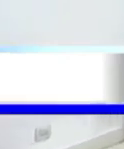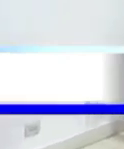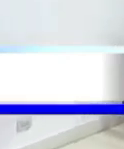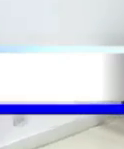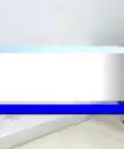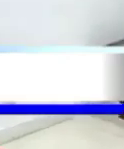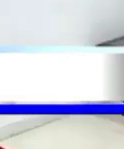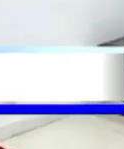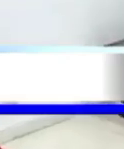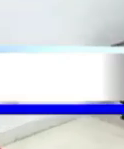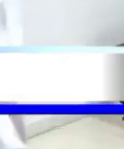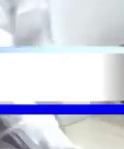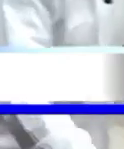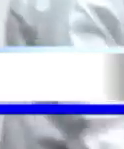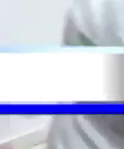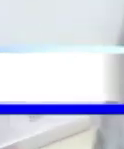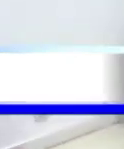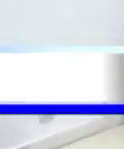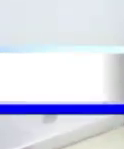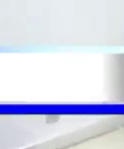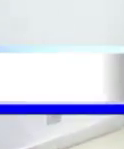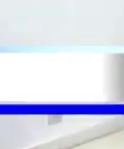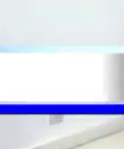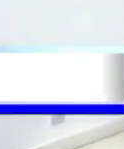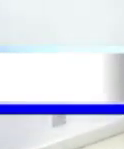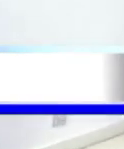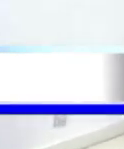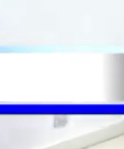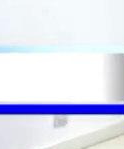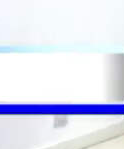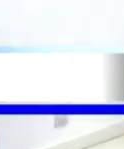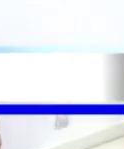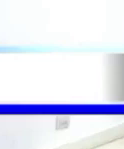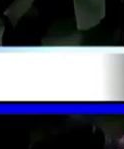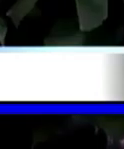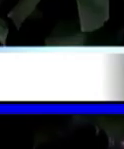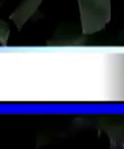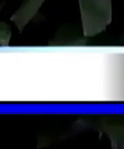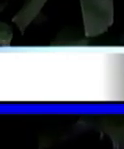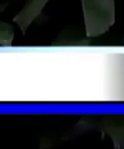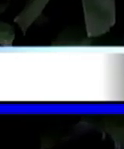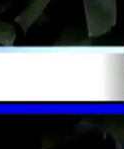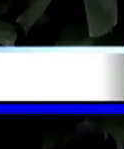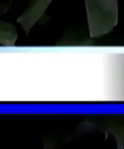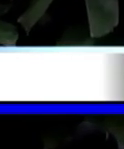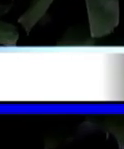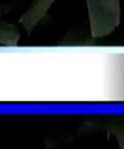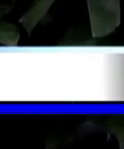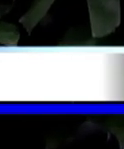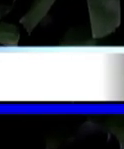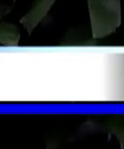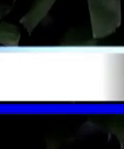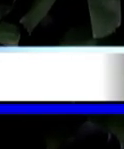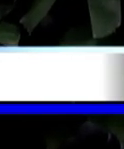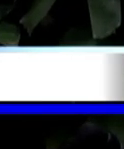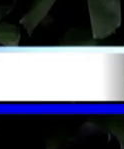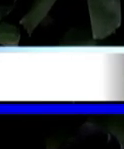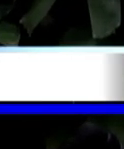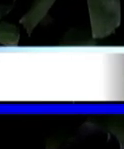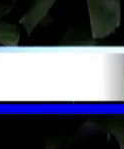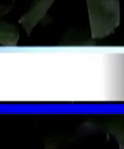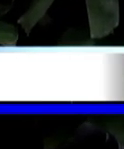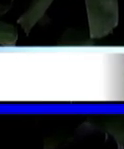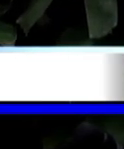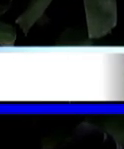especial del mandatario brasileño Luis Inácio Lula da Silva. El prestigioso diplomático, quien desde hace 13 años no visitaba Cuba,